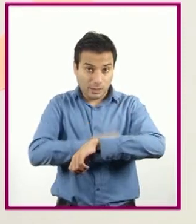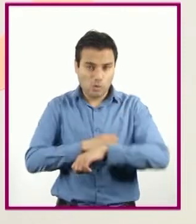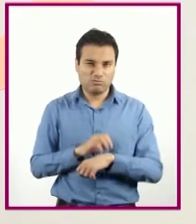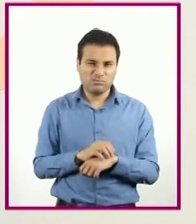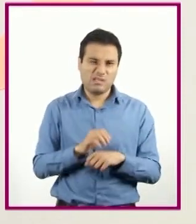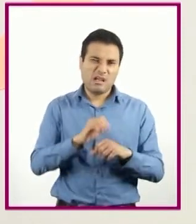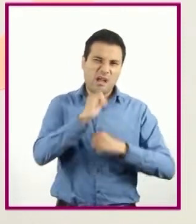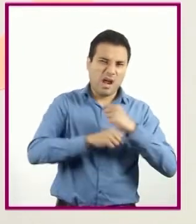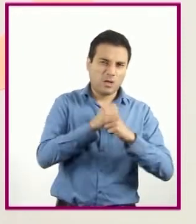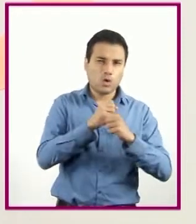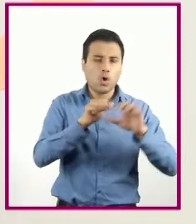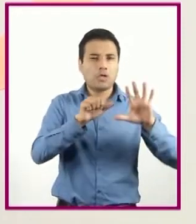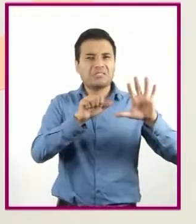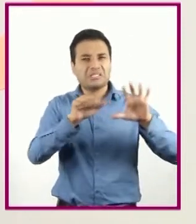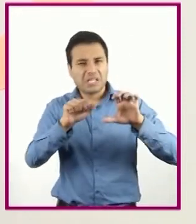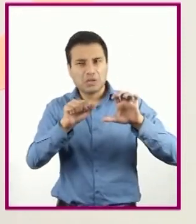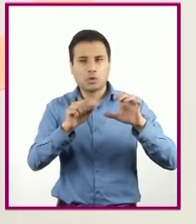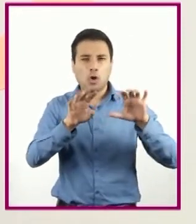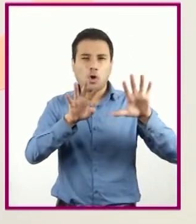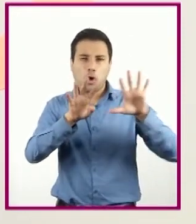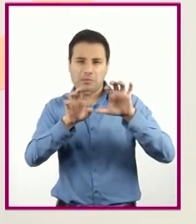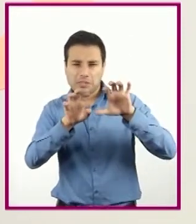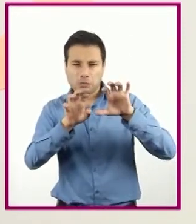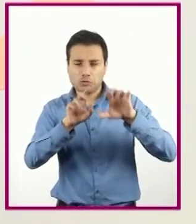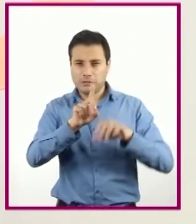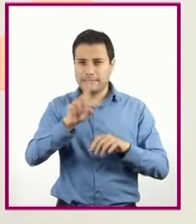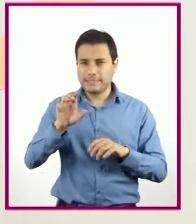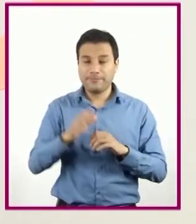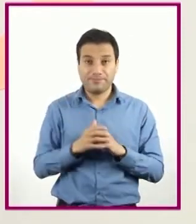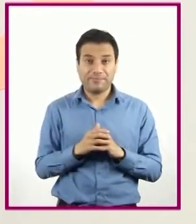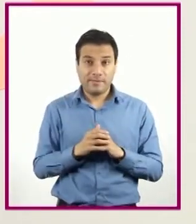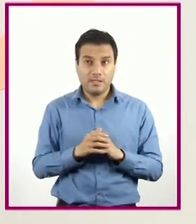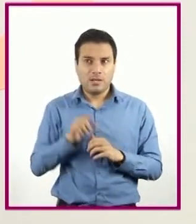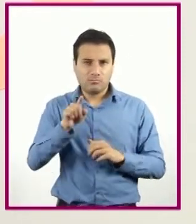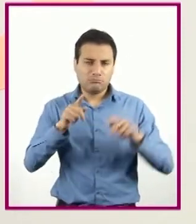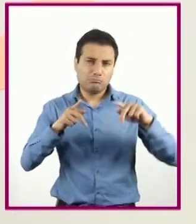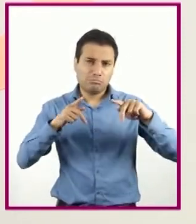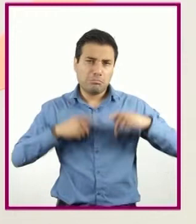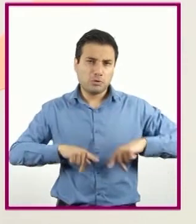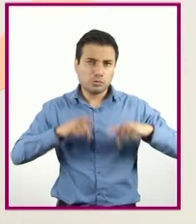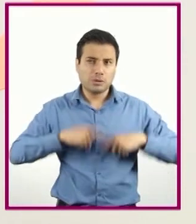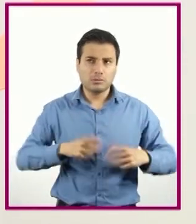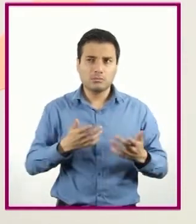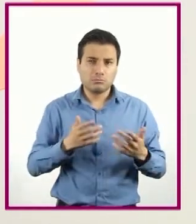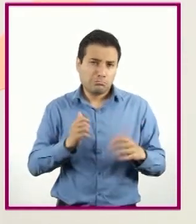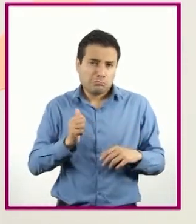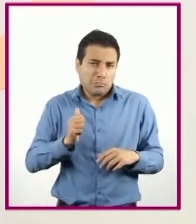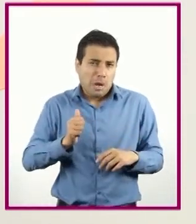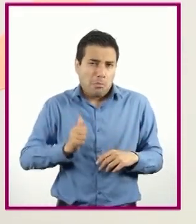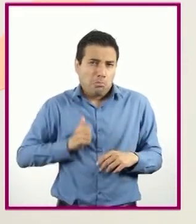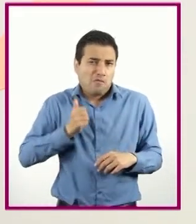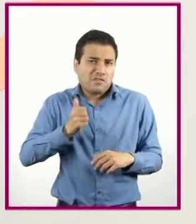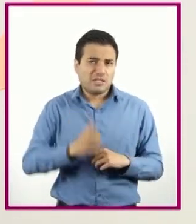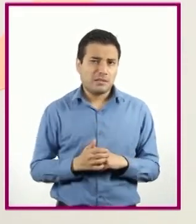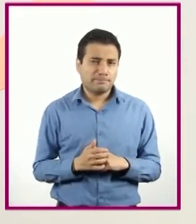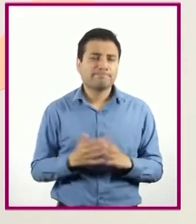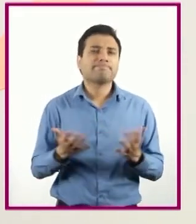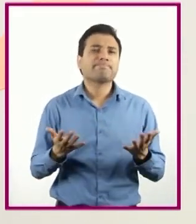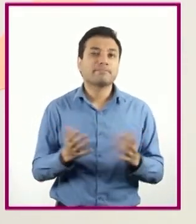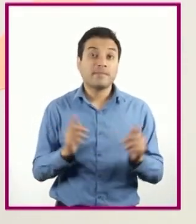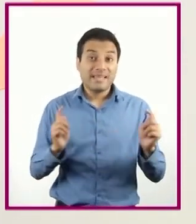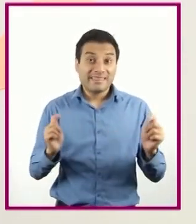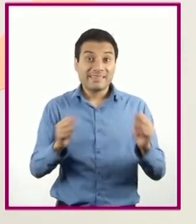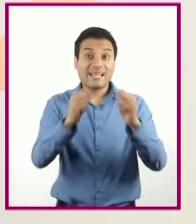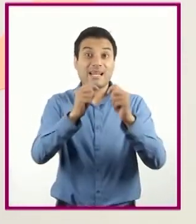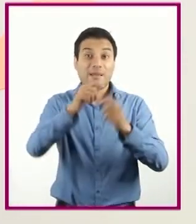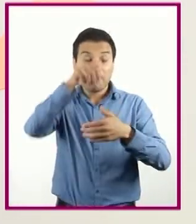el 600 y 900 de nuestra era, aprovecharon las condiciones generadas por el ocaso de Teotihuacán. Se inicia el apogeo